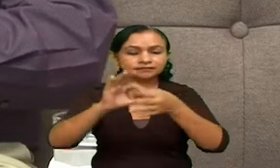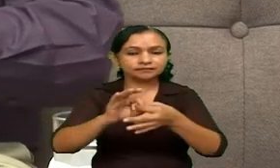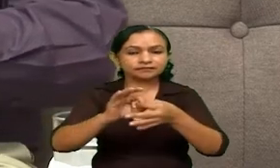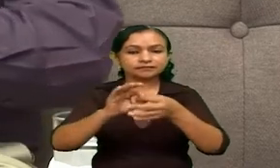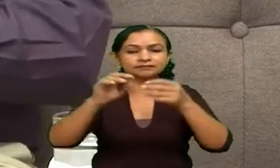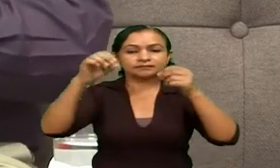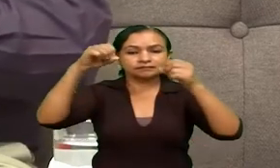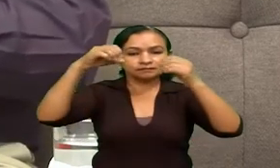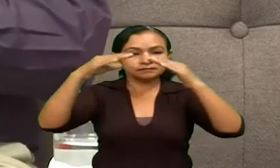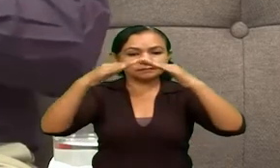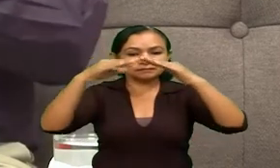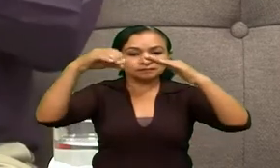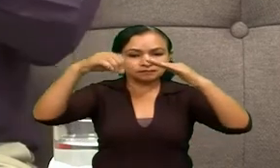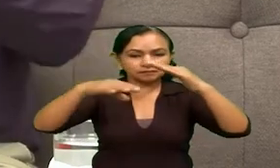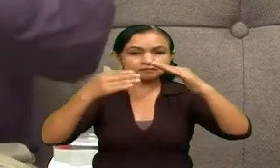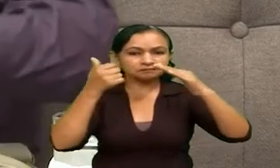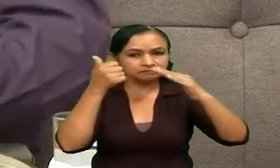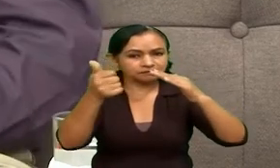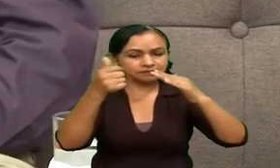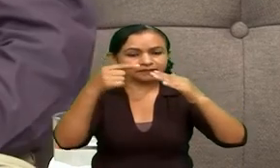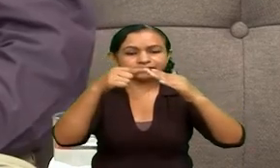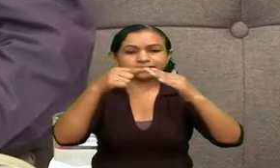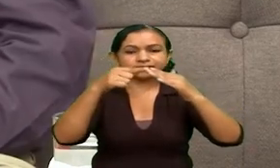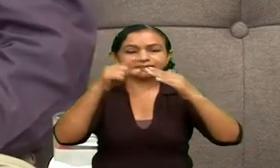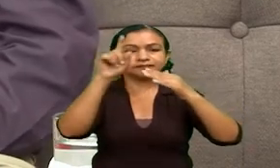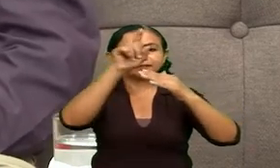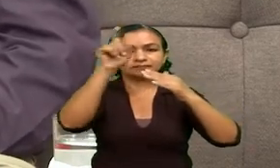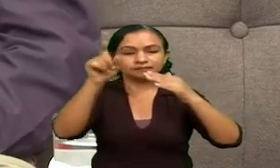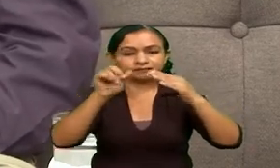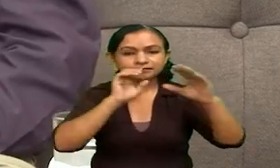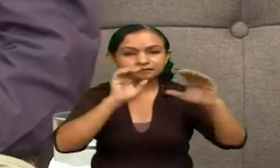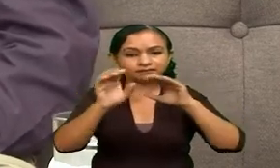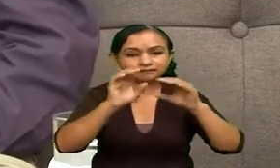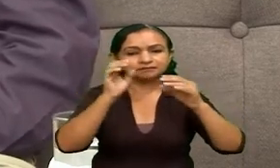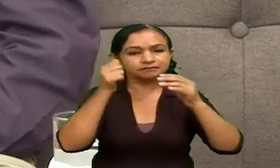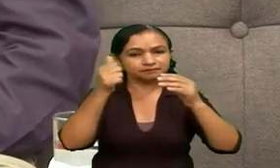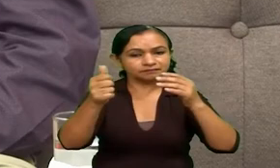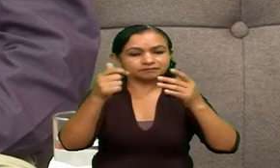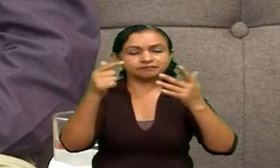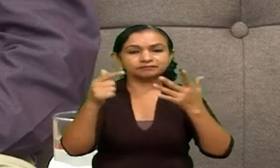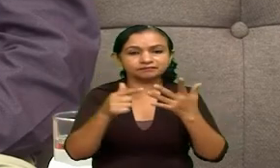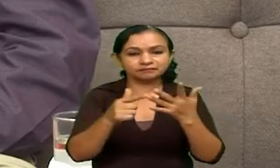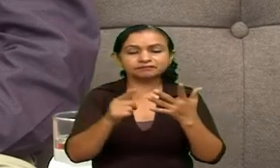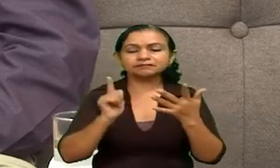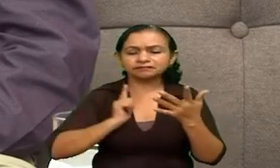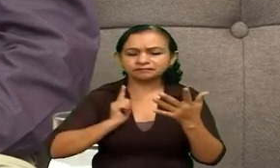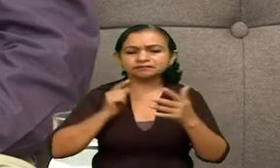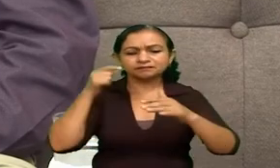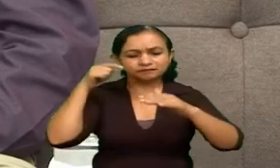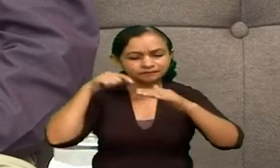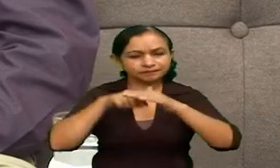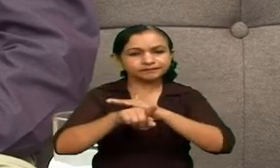energía suficiente, con fibra, como te mencioné, se cumplió la meta,